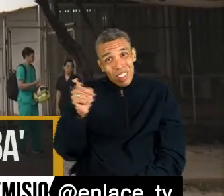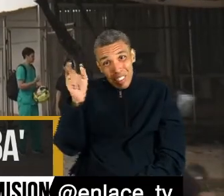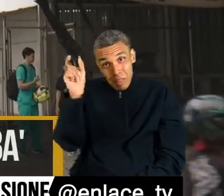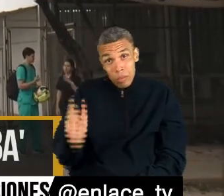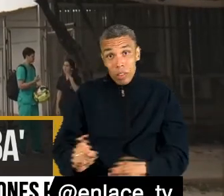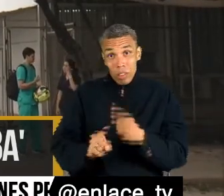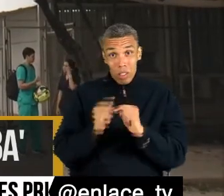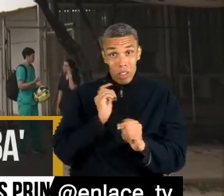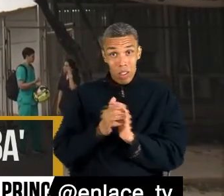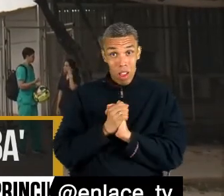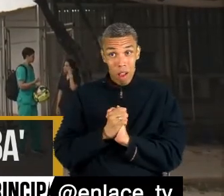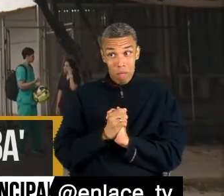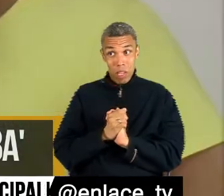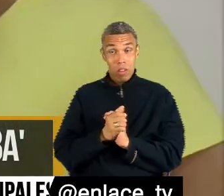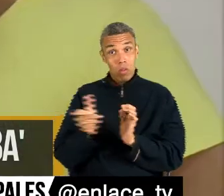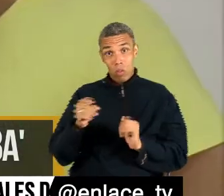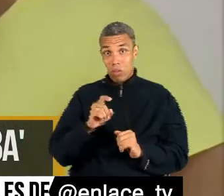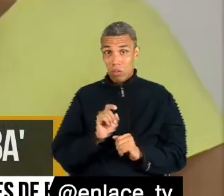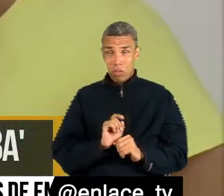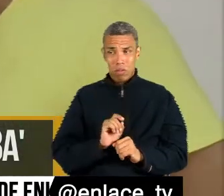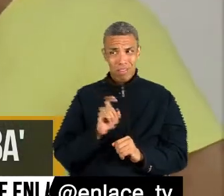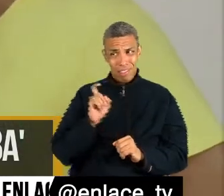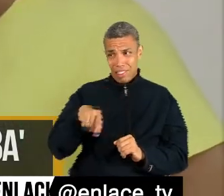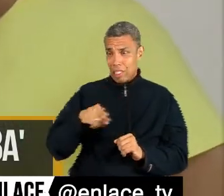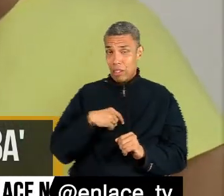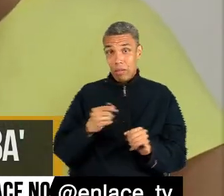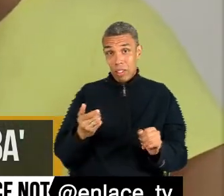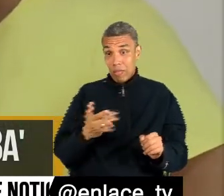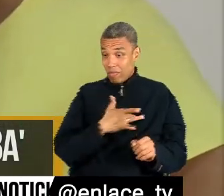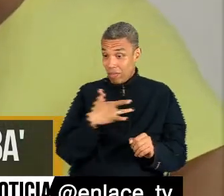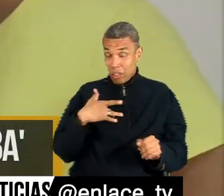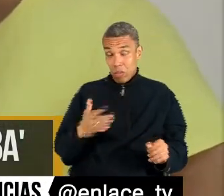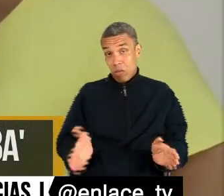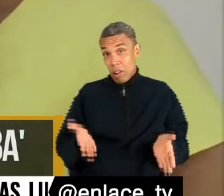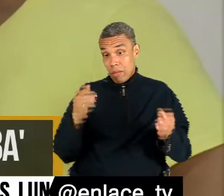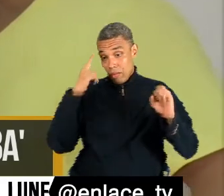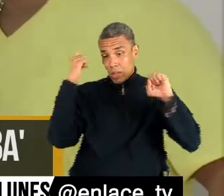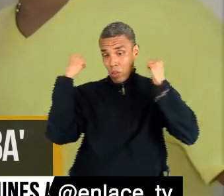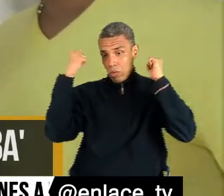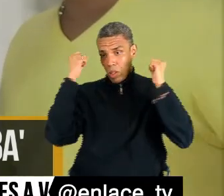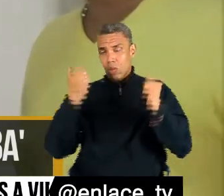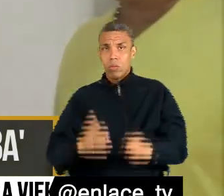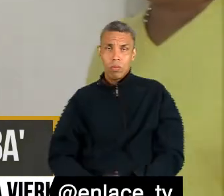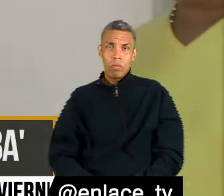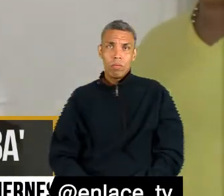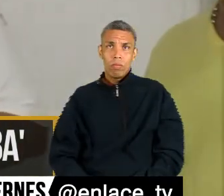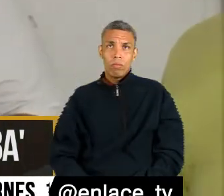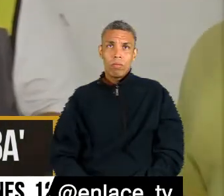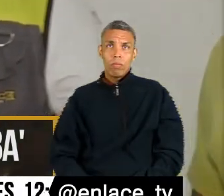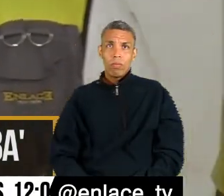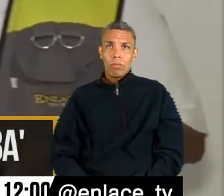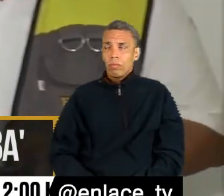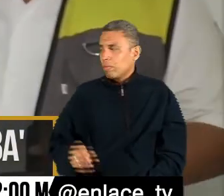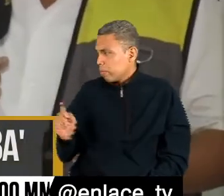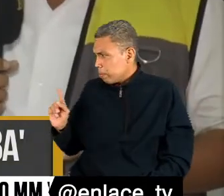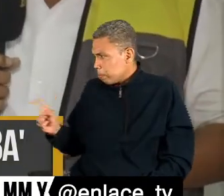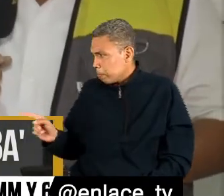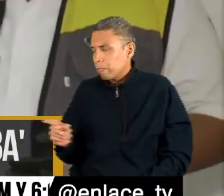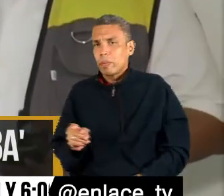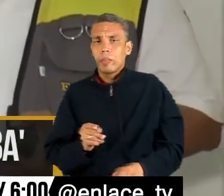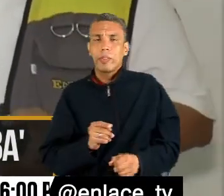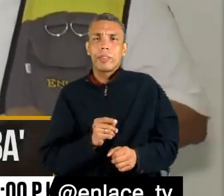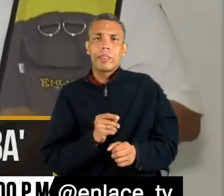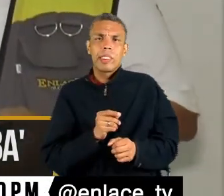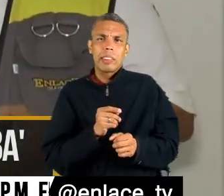compañero Matamba nos preocupa a todos nosotros, ¿no? Muy bien. José Miguel Inver es conocido como Parisito, él es